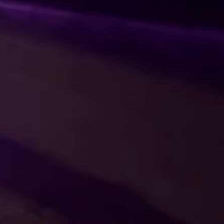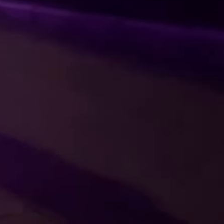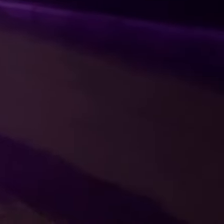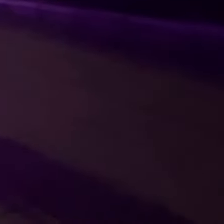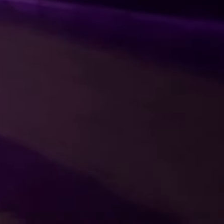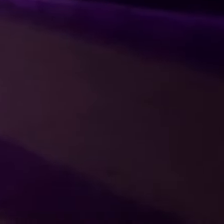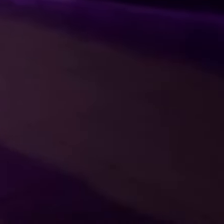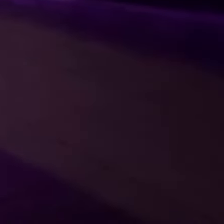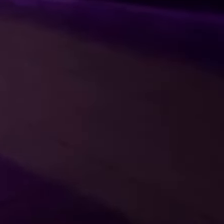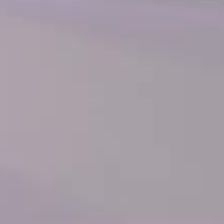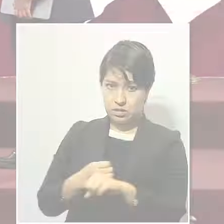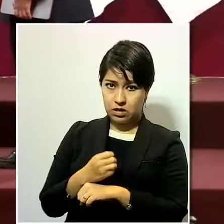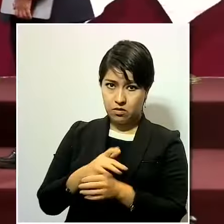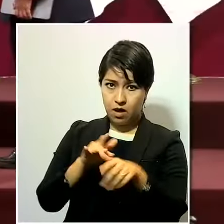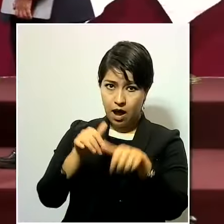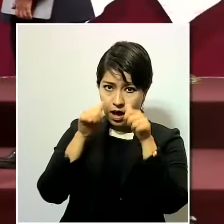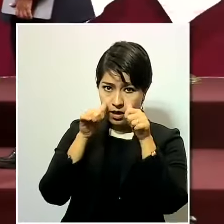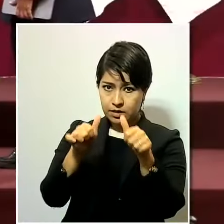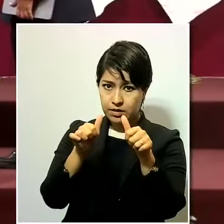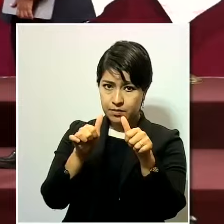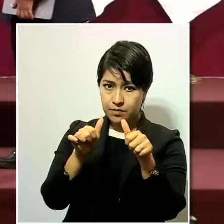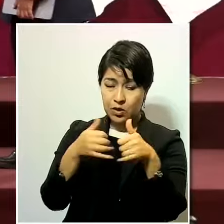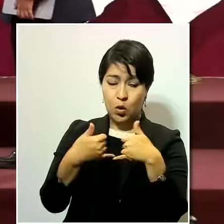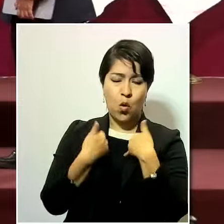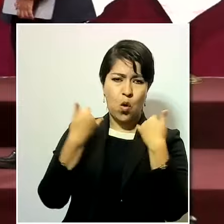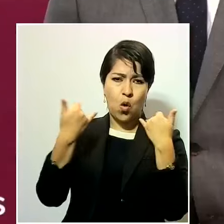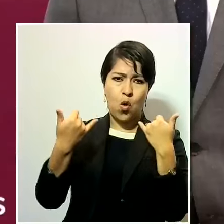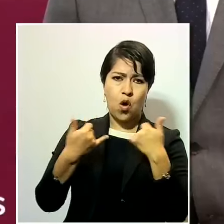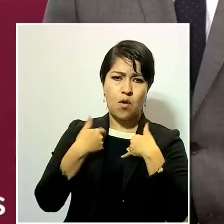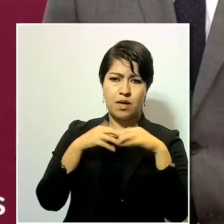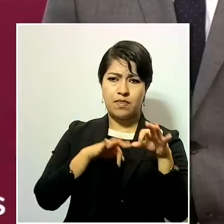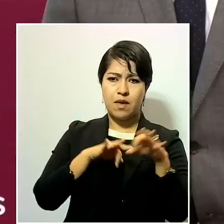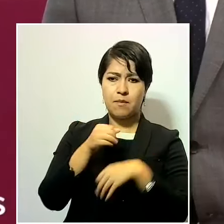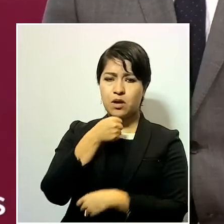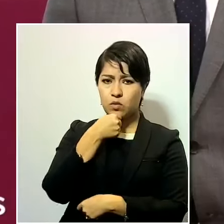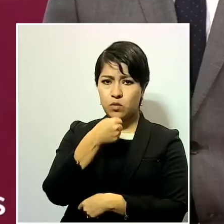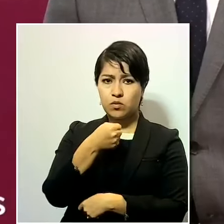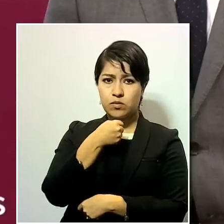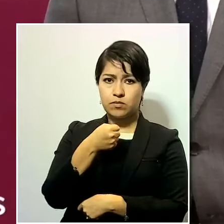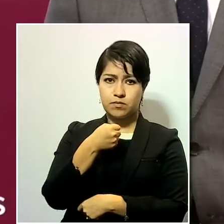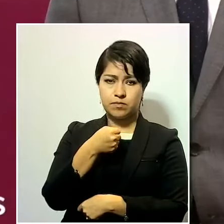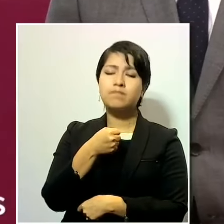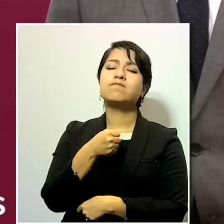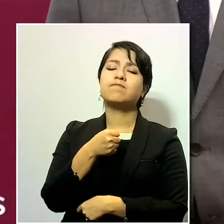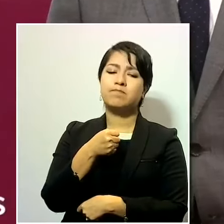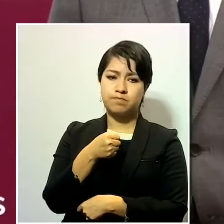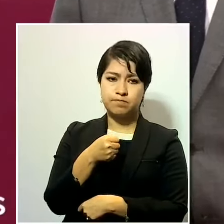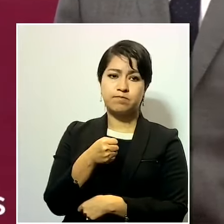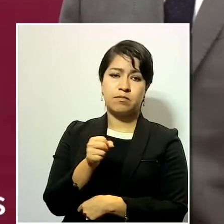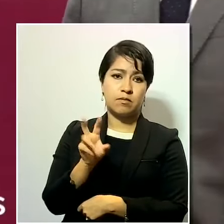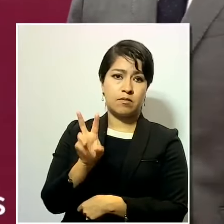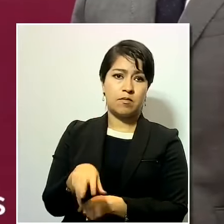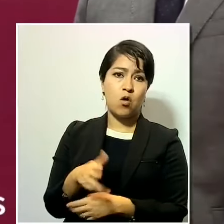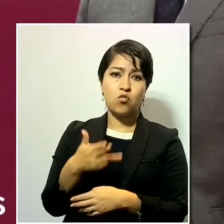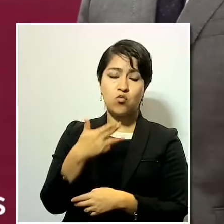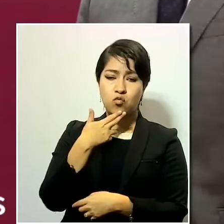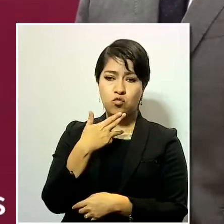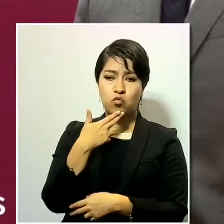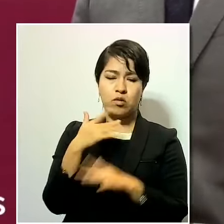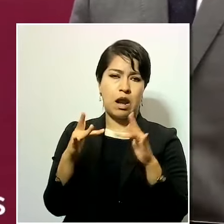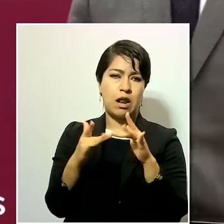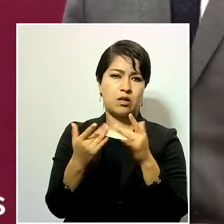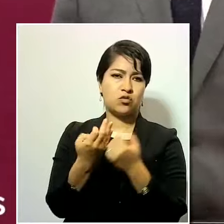culpables puedan ir a la cárcel un comunicador joven Por supuesto que eh utilizaban las redes